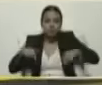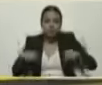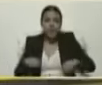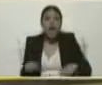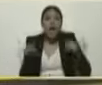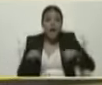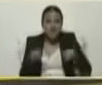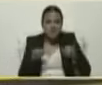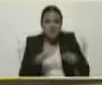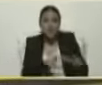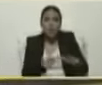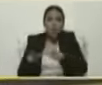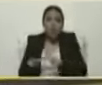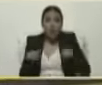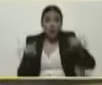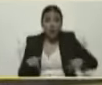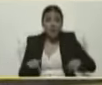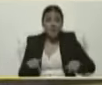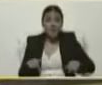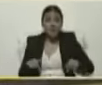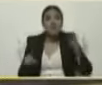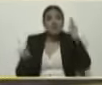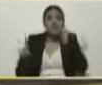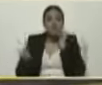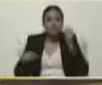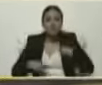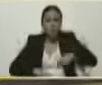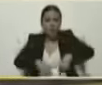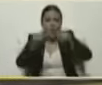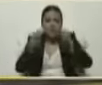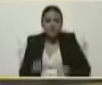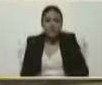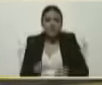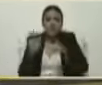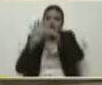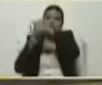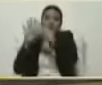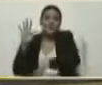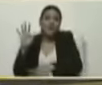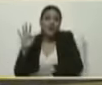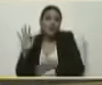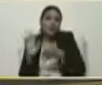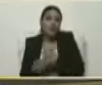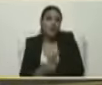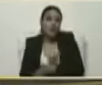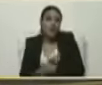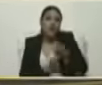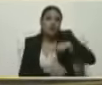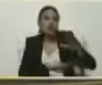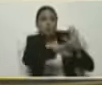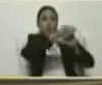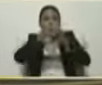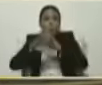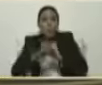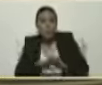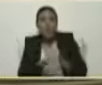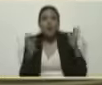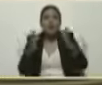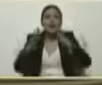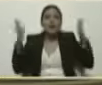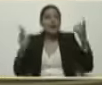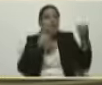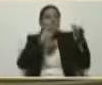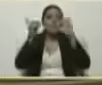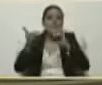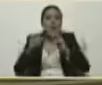este salón Simón Bolívar, firmaré el decreto para convocar al gran